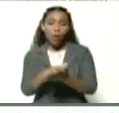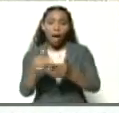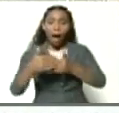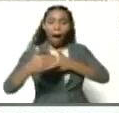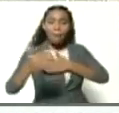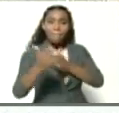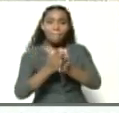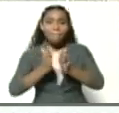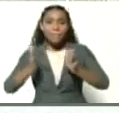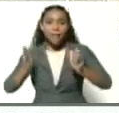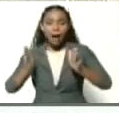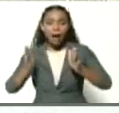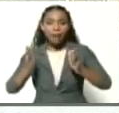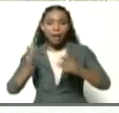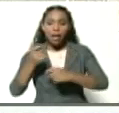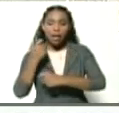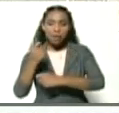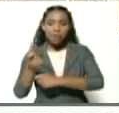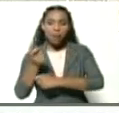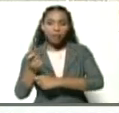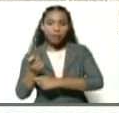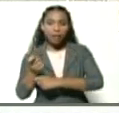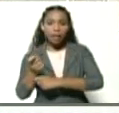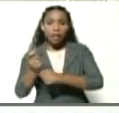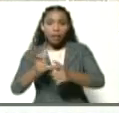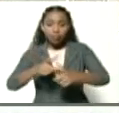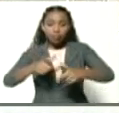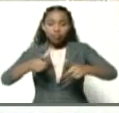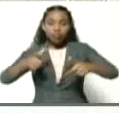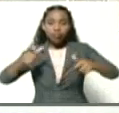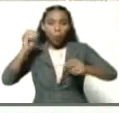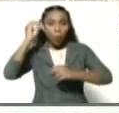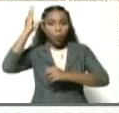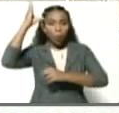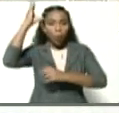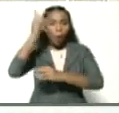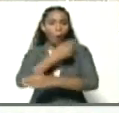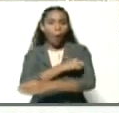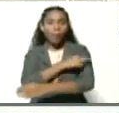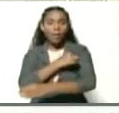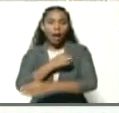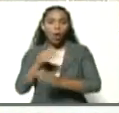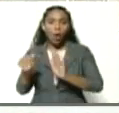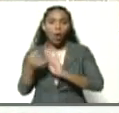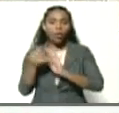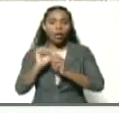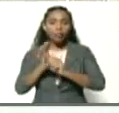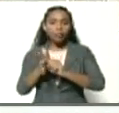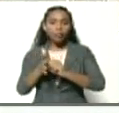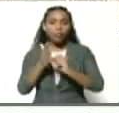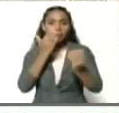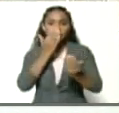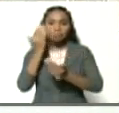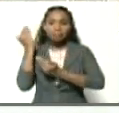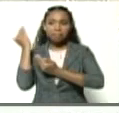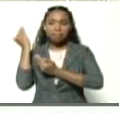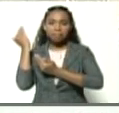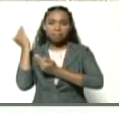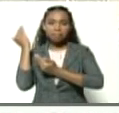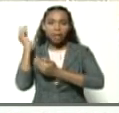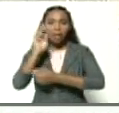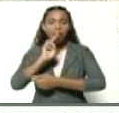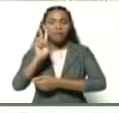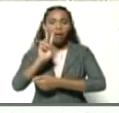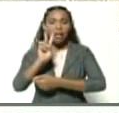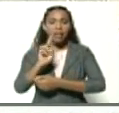ampliar, invertir y crecer en capacidades hospitalarias contra el COVID-19. Adelante, Valle de la